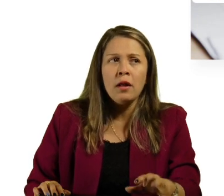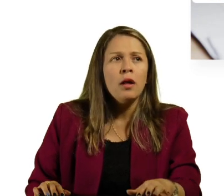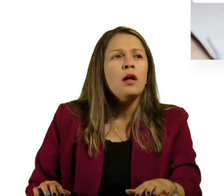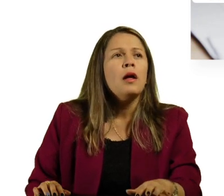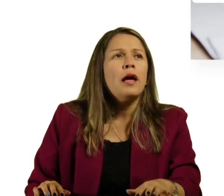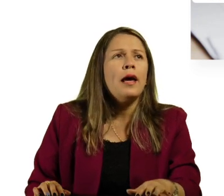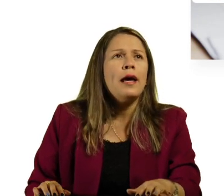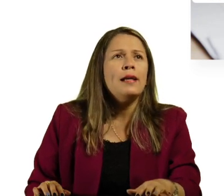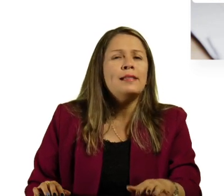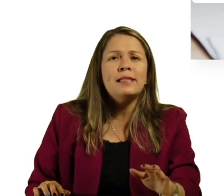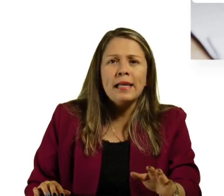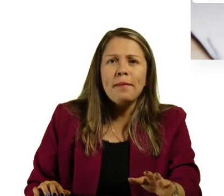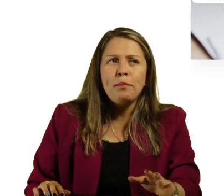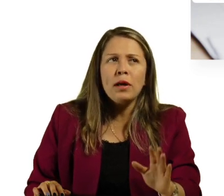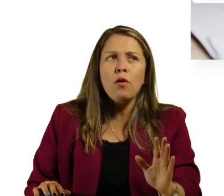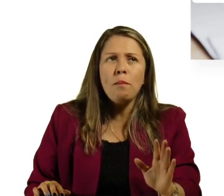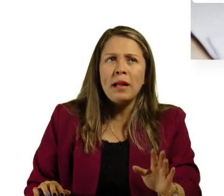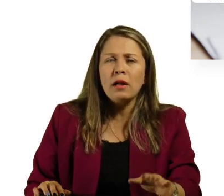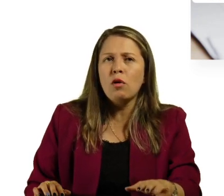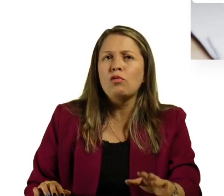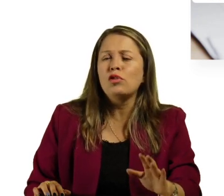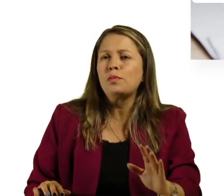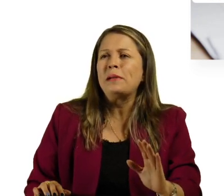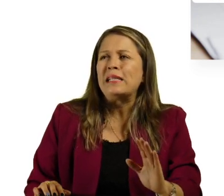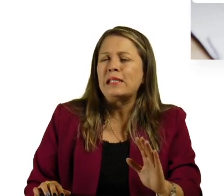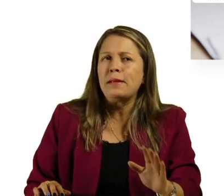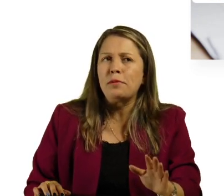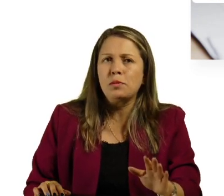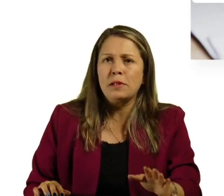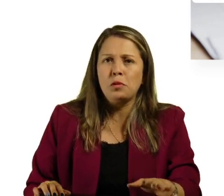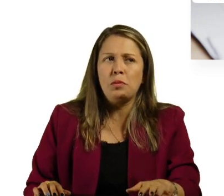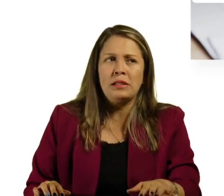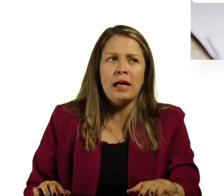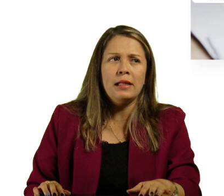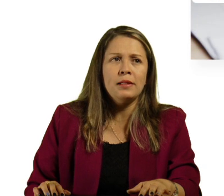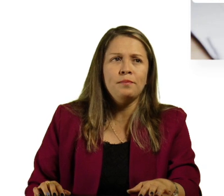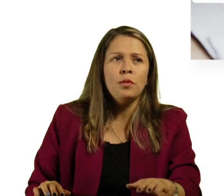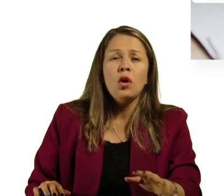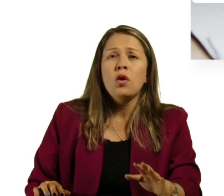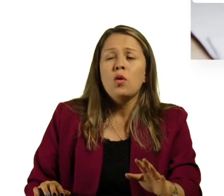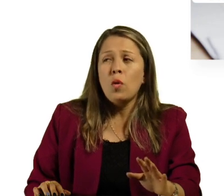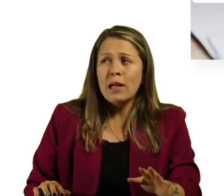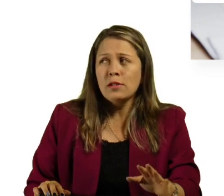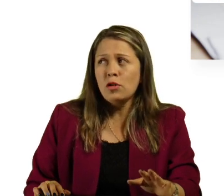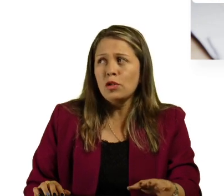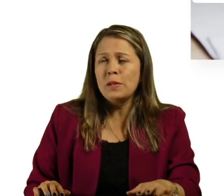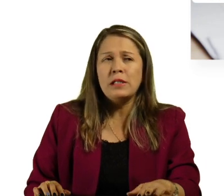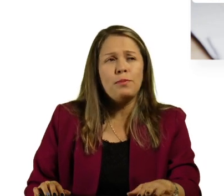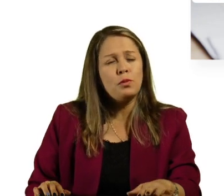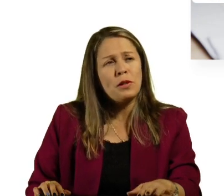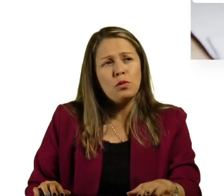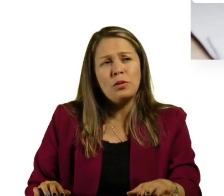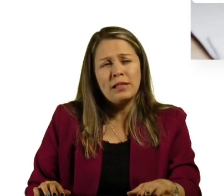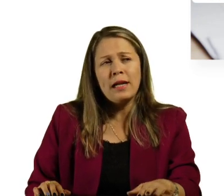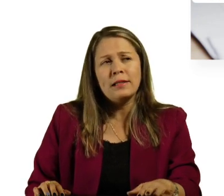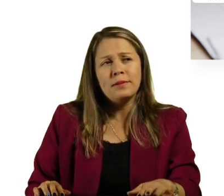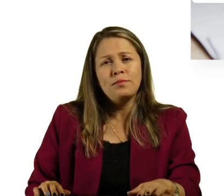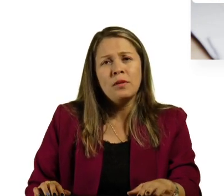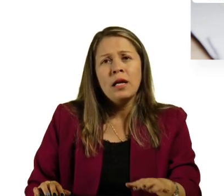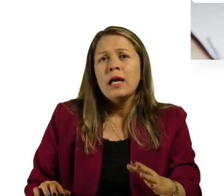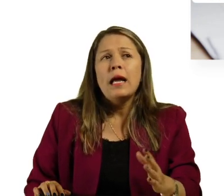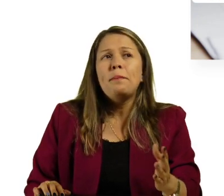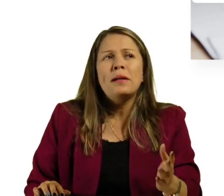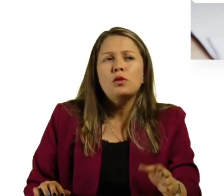procurar siempre cumplir con unos principios presupuestales. ¿Cuáles son los principios